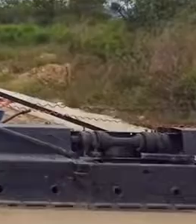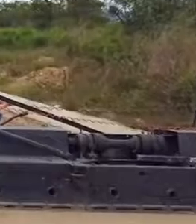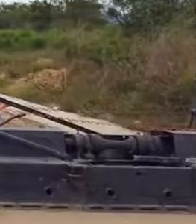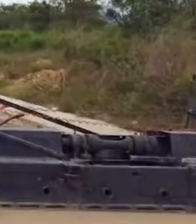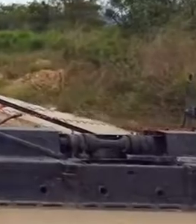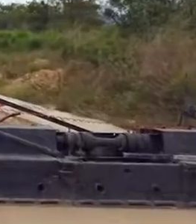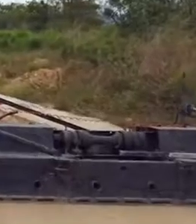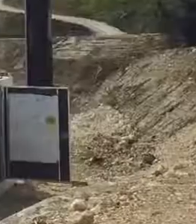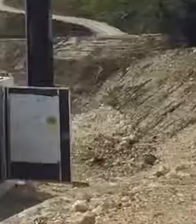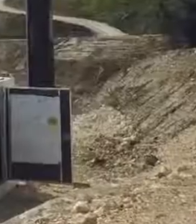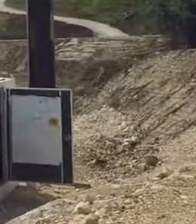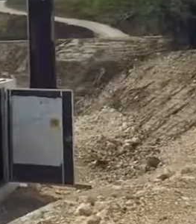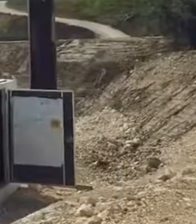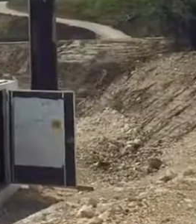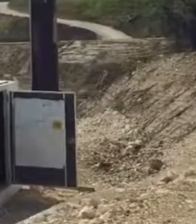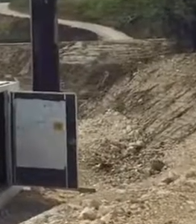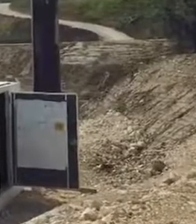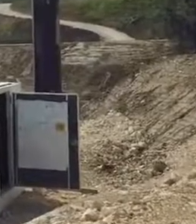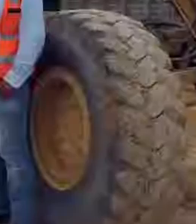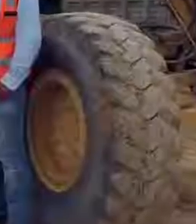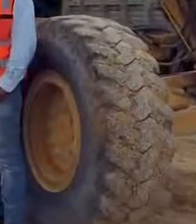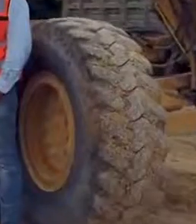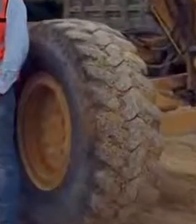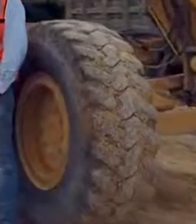Maya avanza.